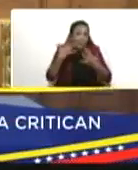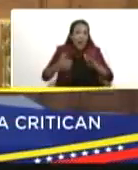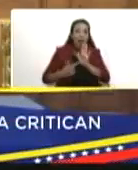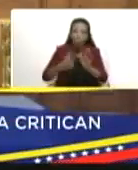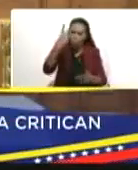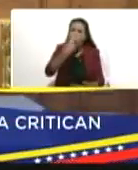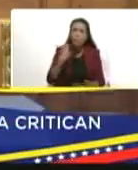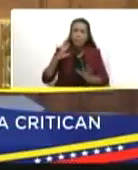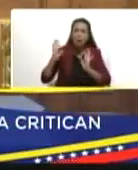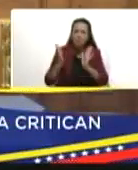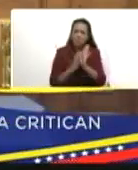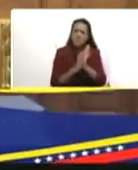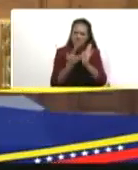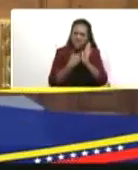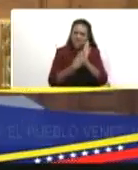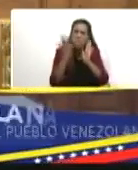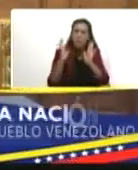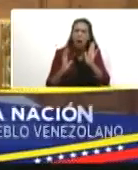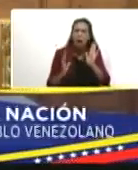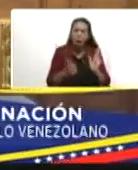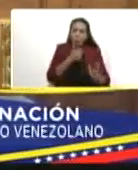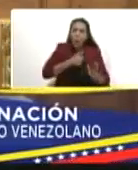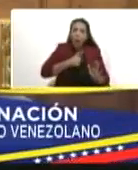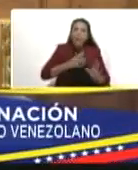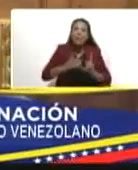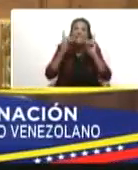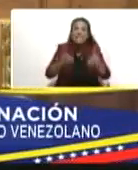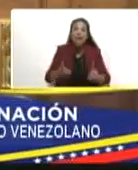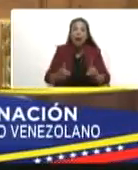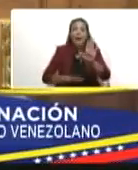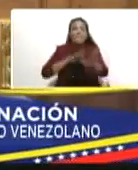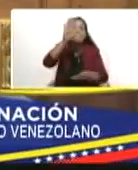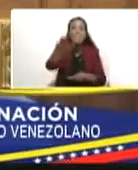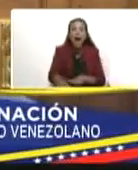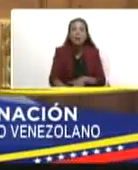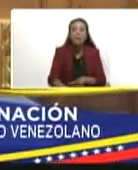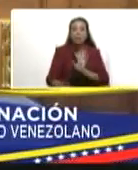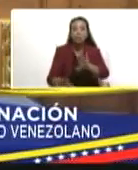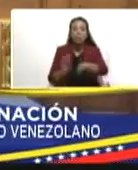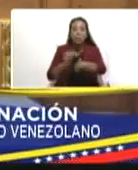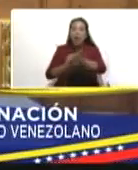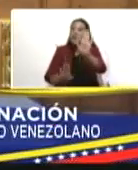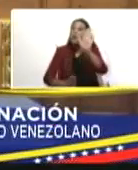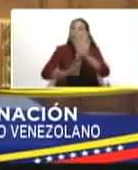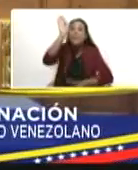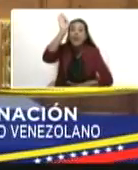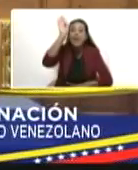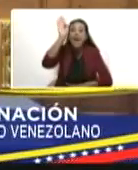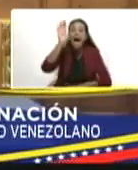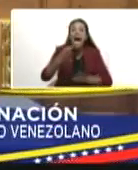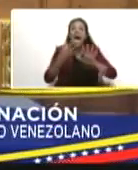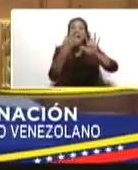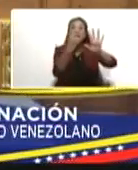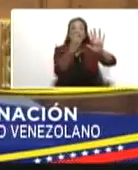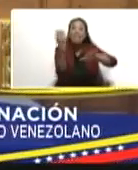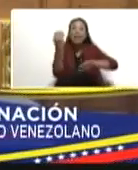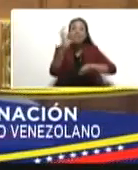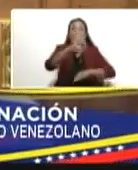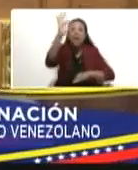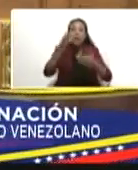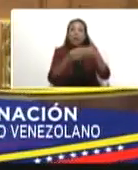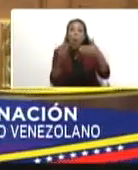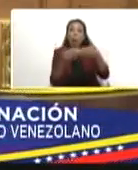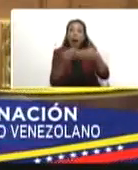comprobado que funciona He decidido dar el paso de subir de el ingreso